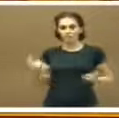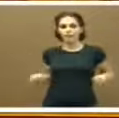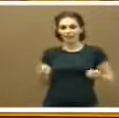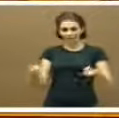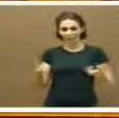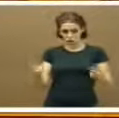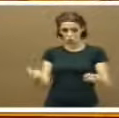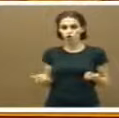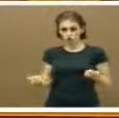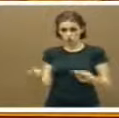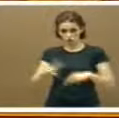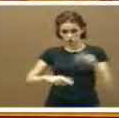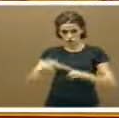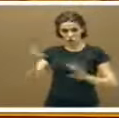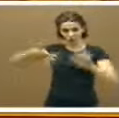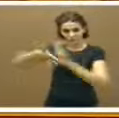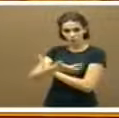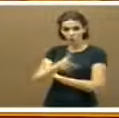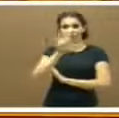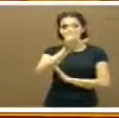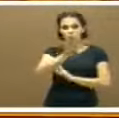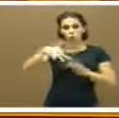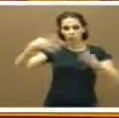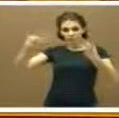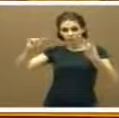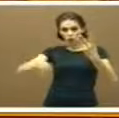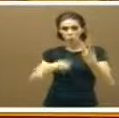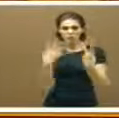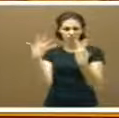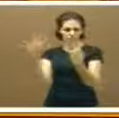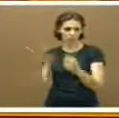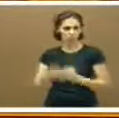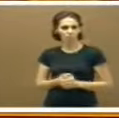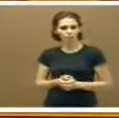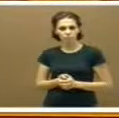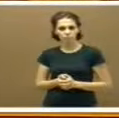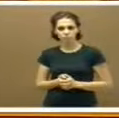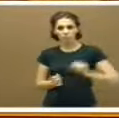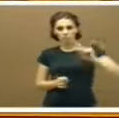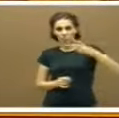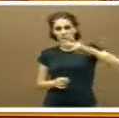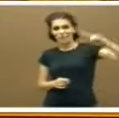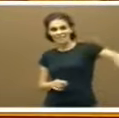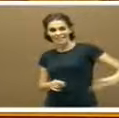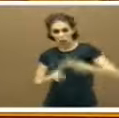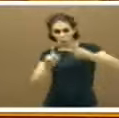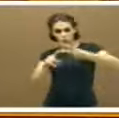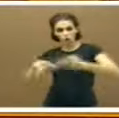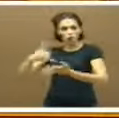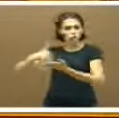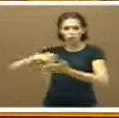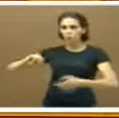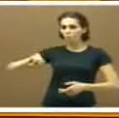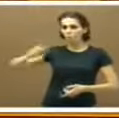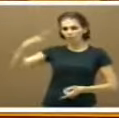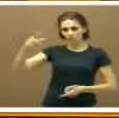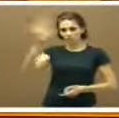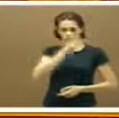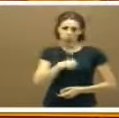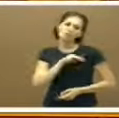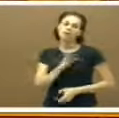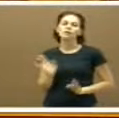Extremadura ha sido del 57,7, es decir, el segundo más bajo de todas las comunidades autónomas, señor consejero.